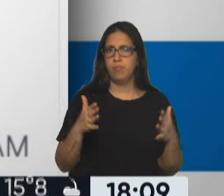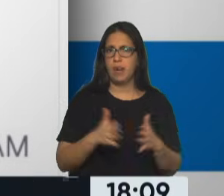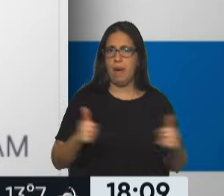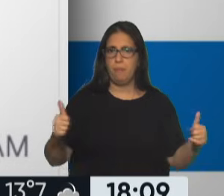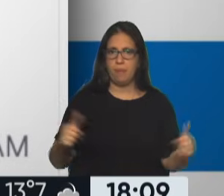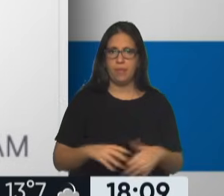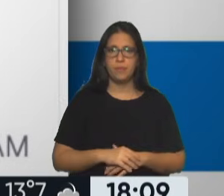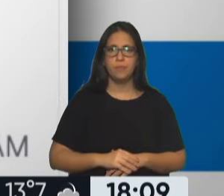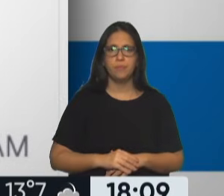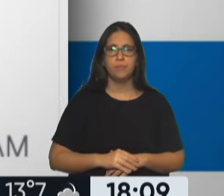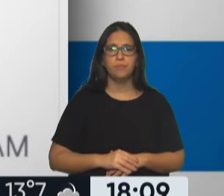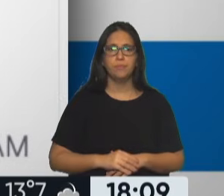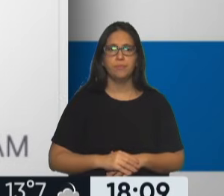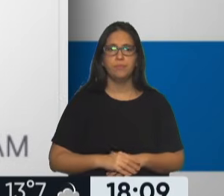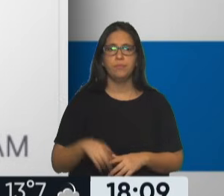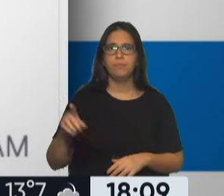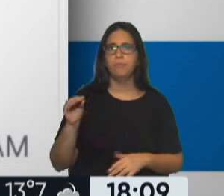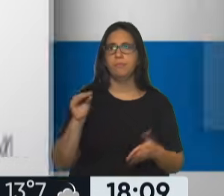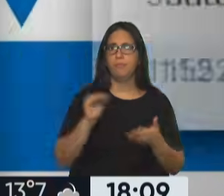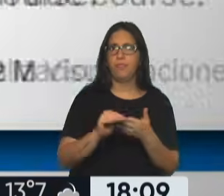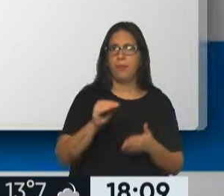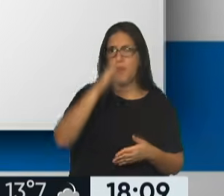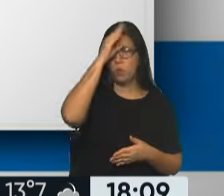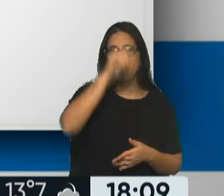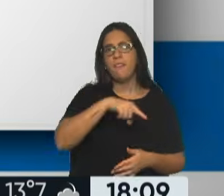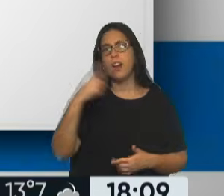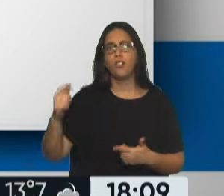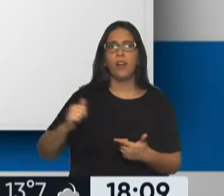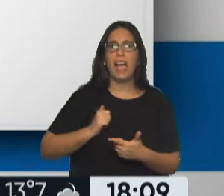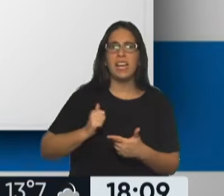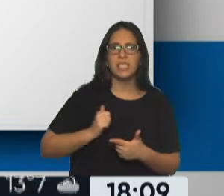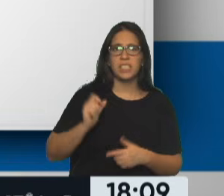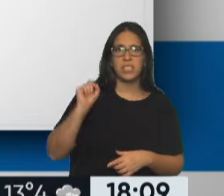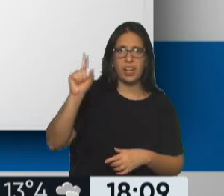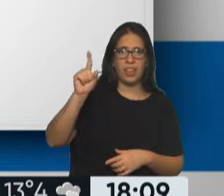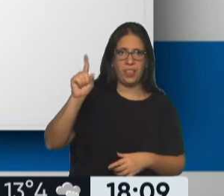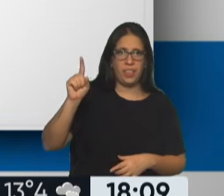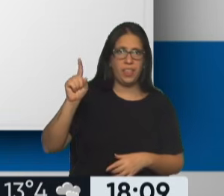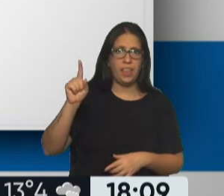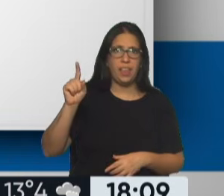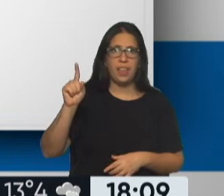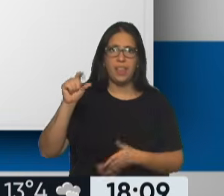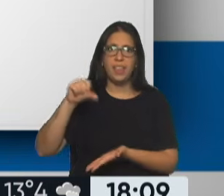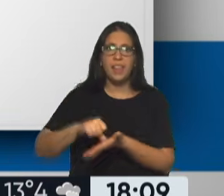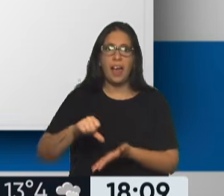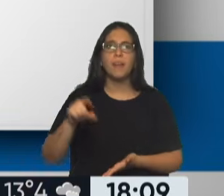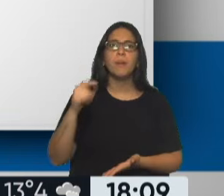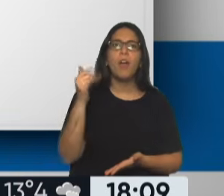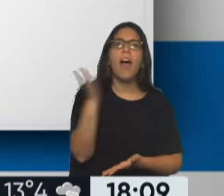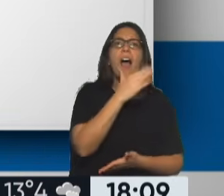Donald Trump. Contundente. Contundente, sí, exactamente. A ver, perfecto, esto vino después de un acuerdo donde un